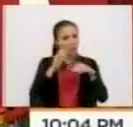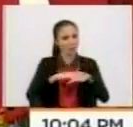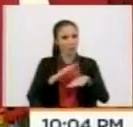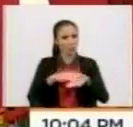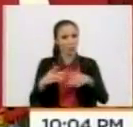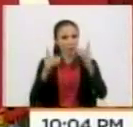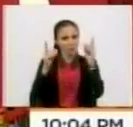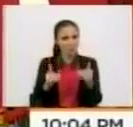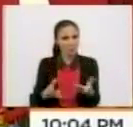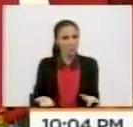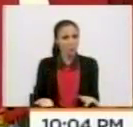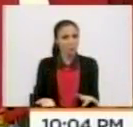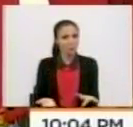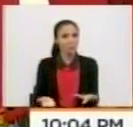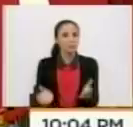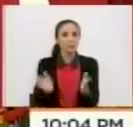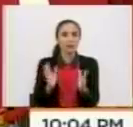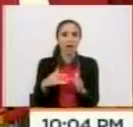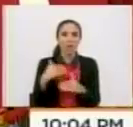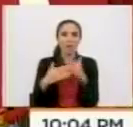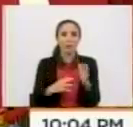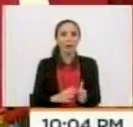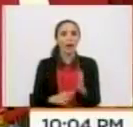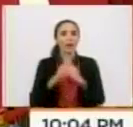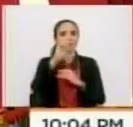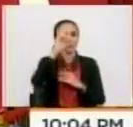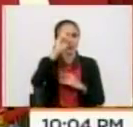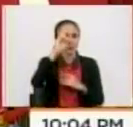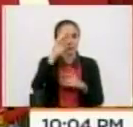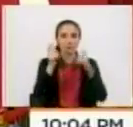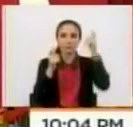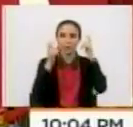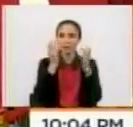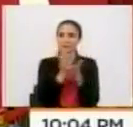final terminaba teniendo la razón. Es verdad. El comandante Hugo Chávez.